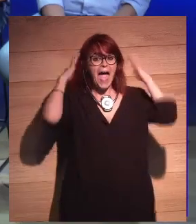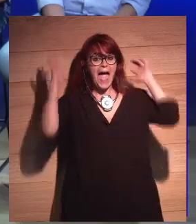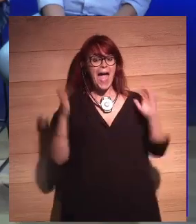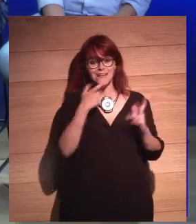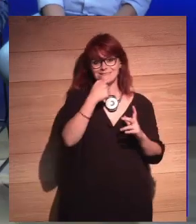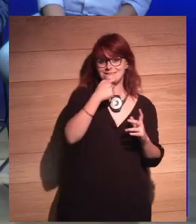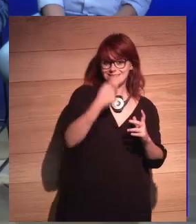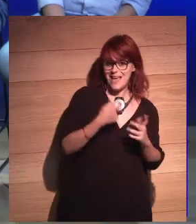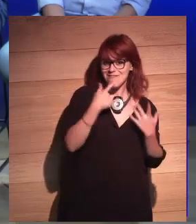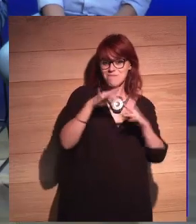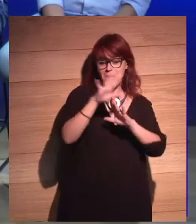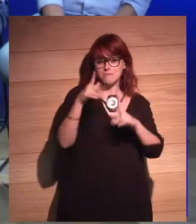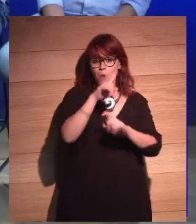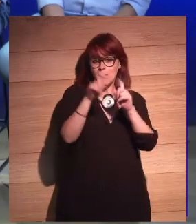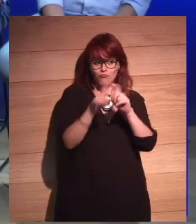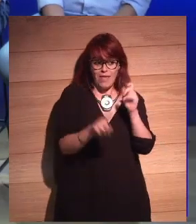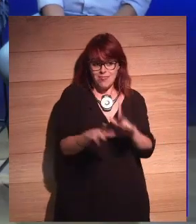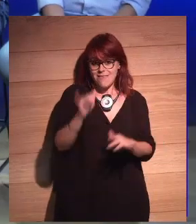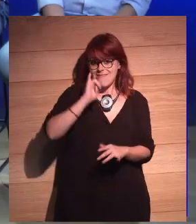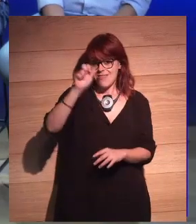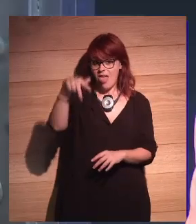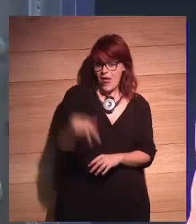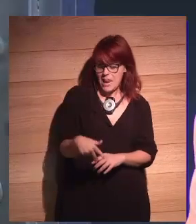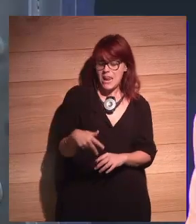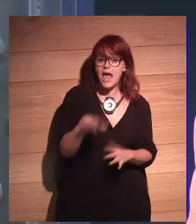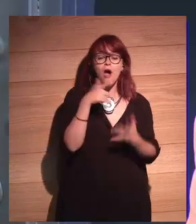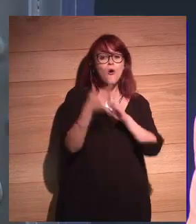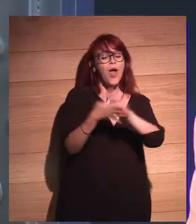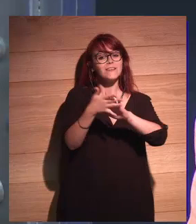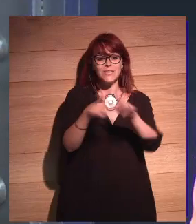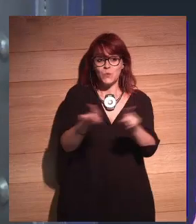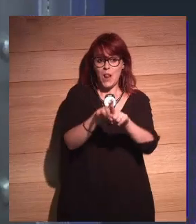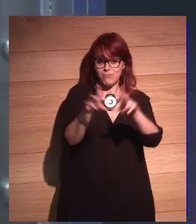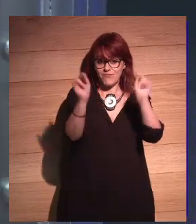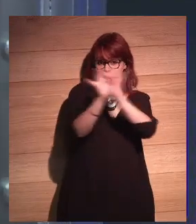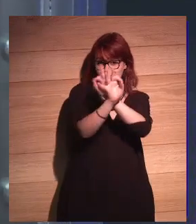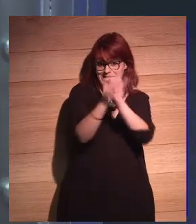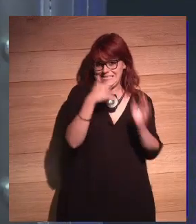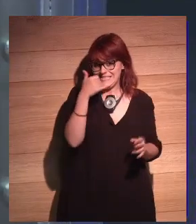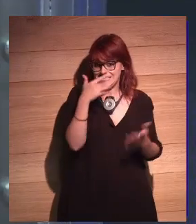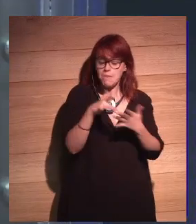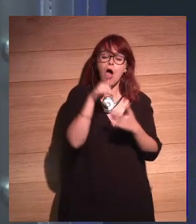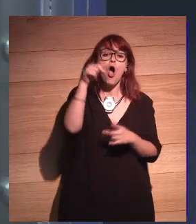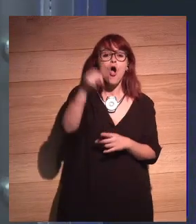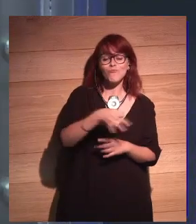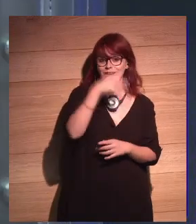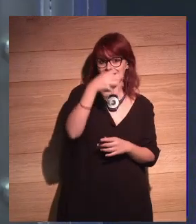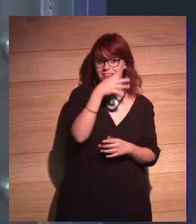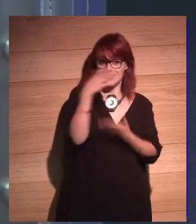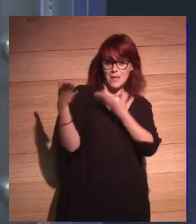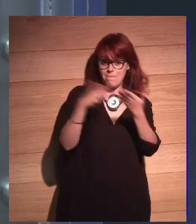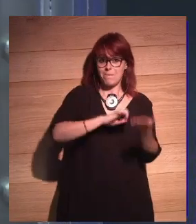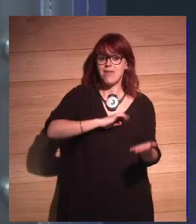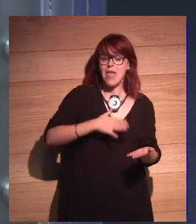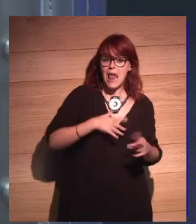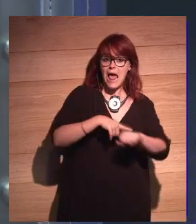de Ian, vamos, yo veo ya aquí el broche perfecto para esta tarde. Os emplazo mañana